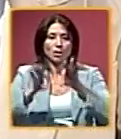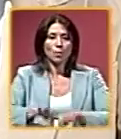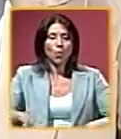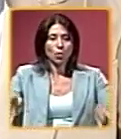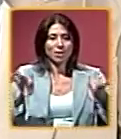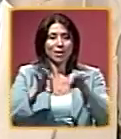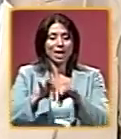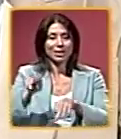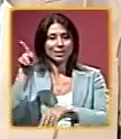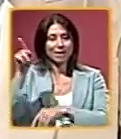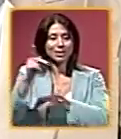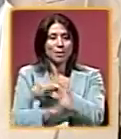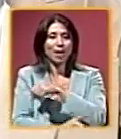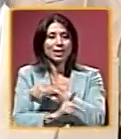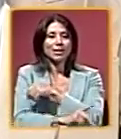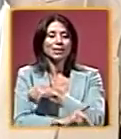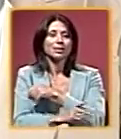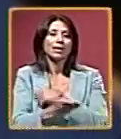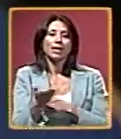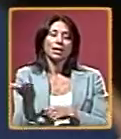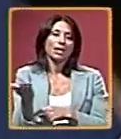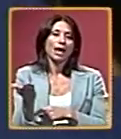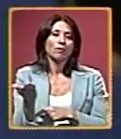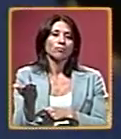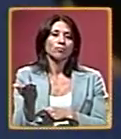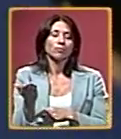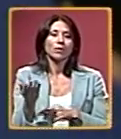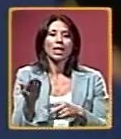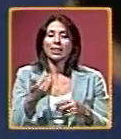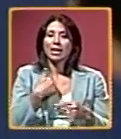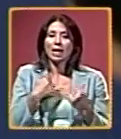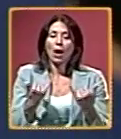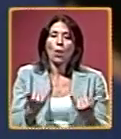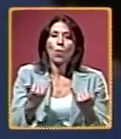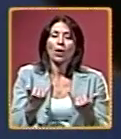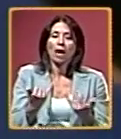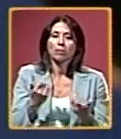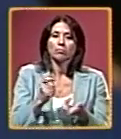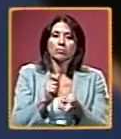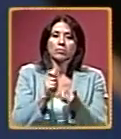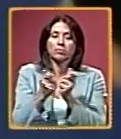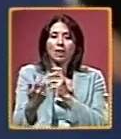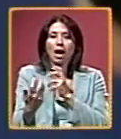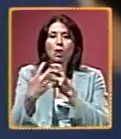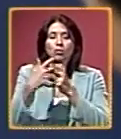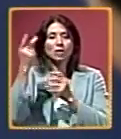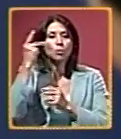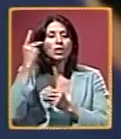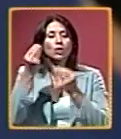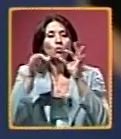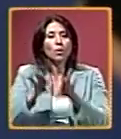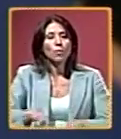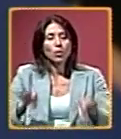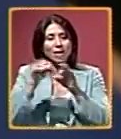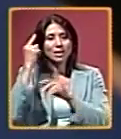ese país, y que vive ajustes políticos muy importantes para ellos, y que nosotros